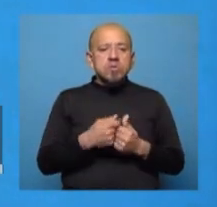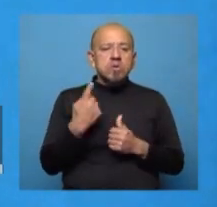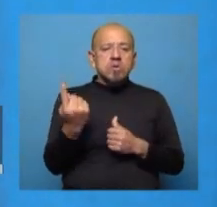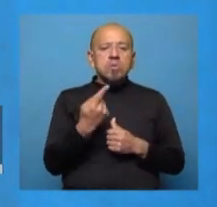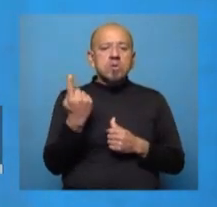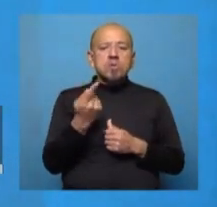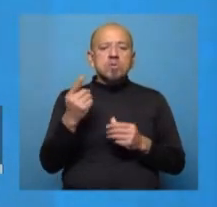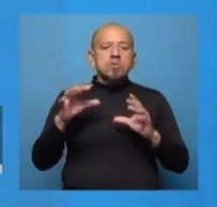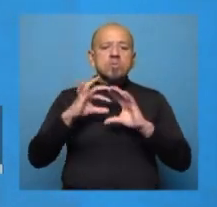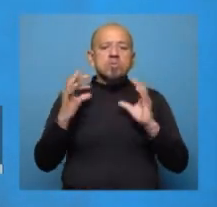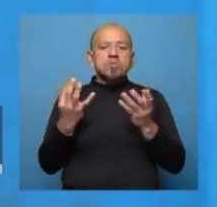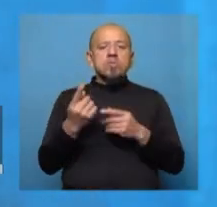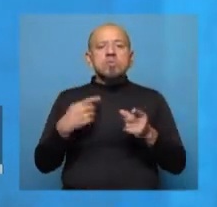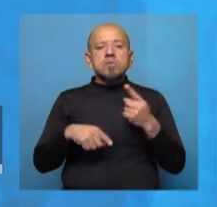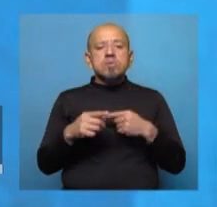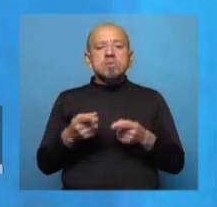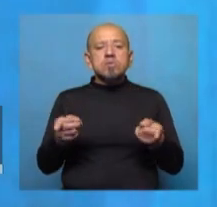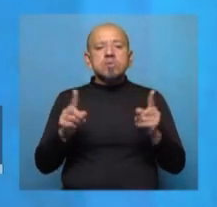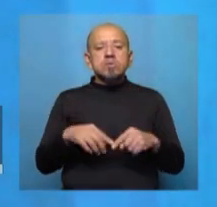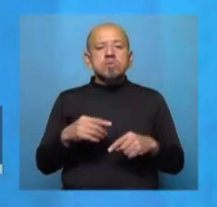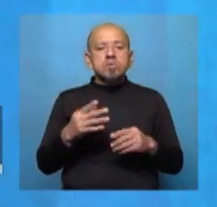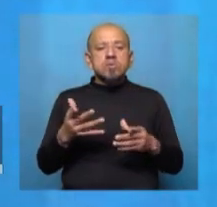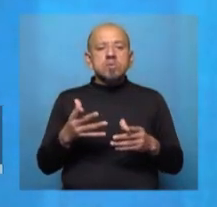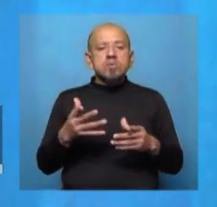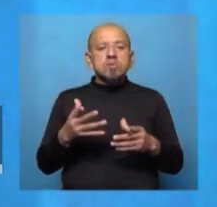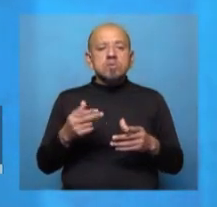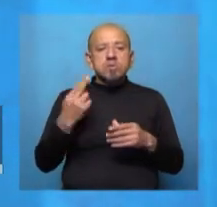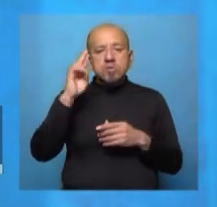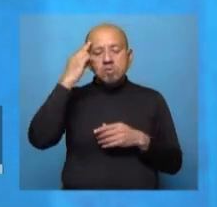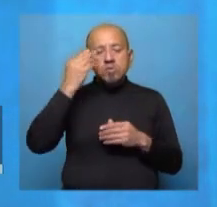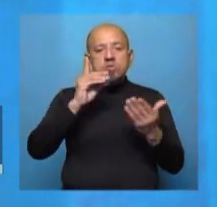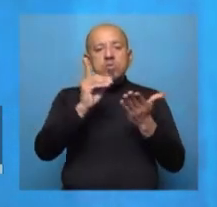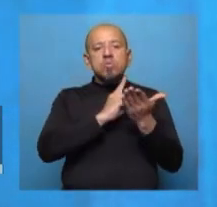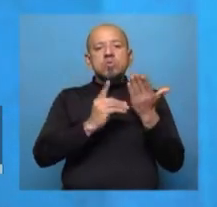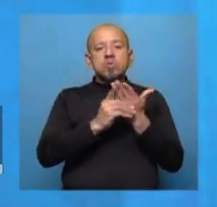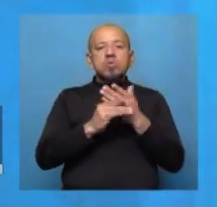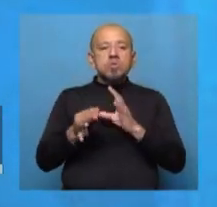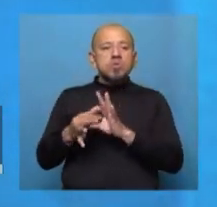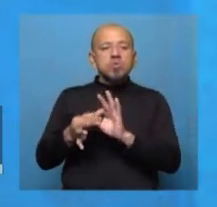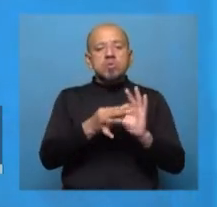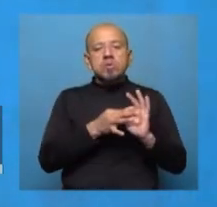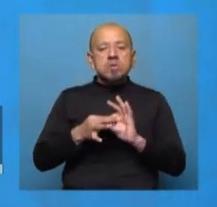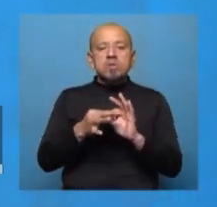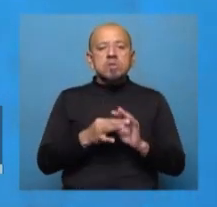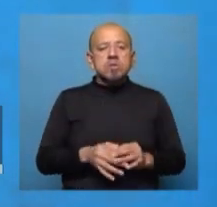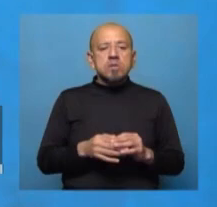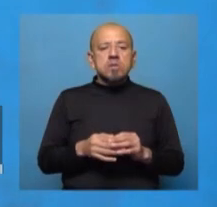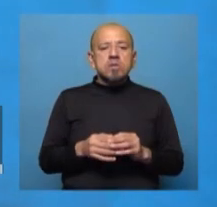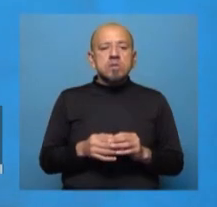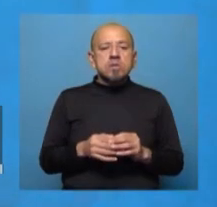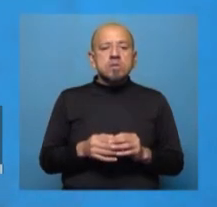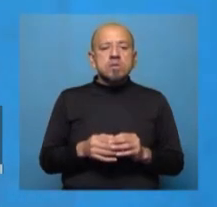mundo pero también volver a recuperar para el país un proyecto de unidad nacional Más allá de las